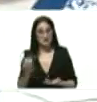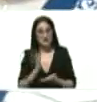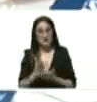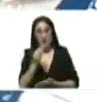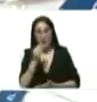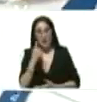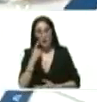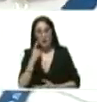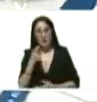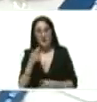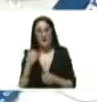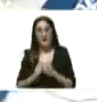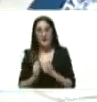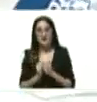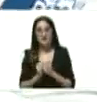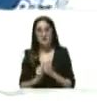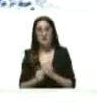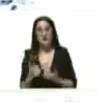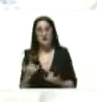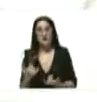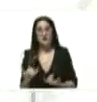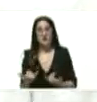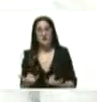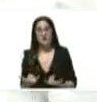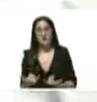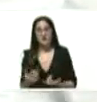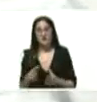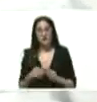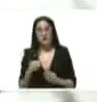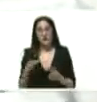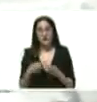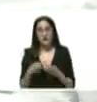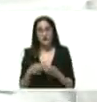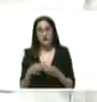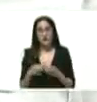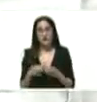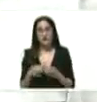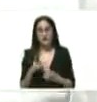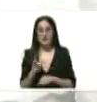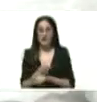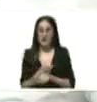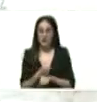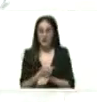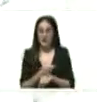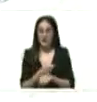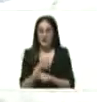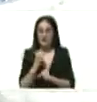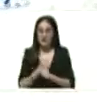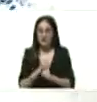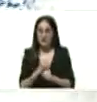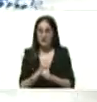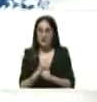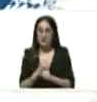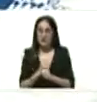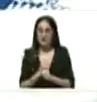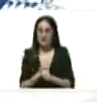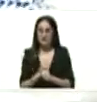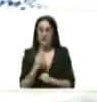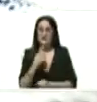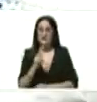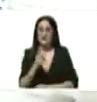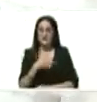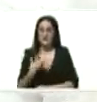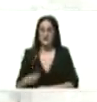Y hoy en día tenemos esa sinergia con todos los sectores del gobierno, trabajando precisamente lo que dice la